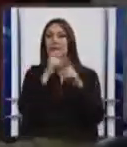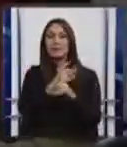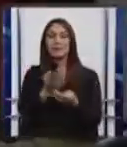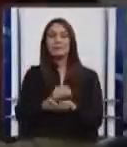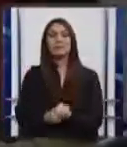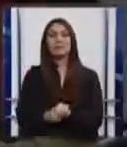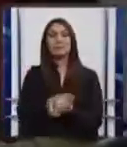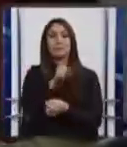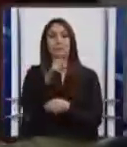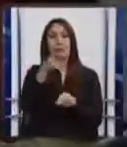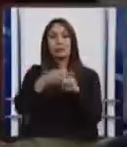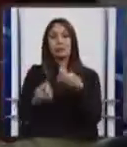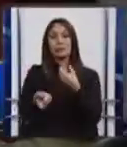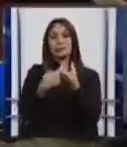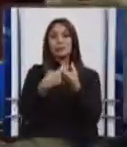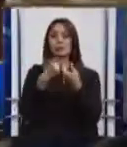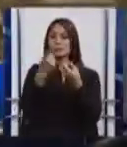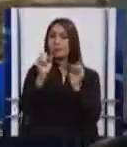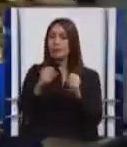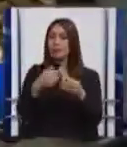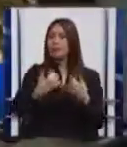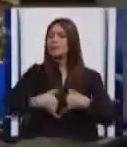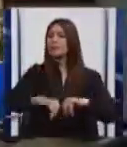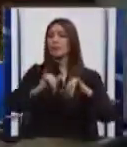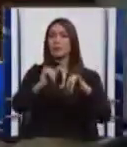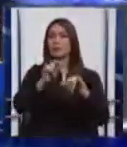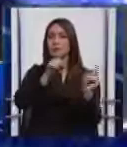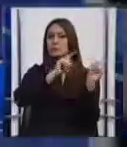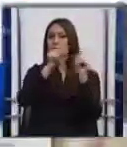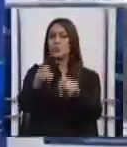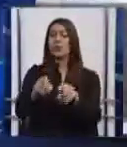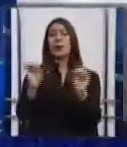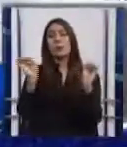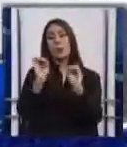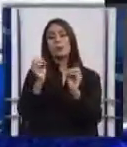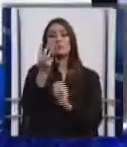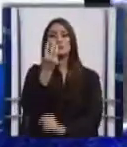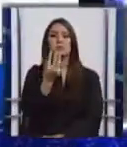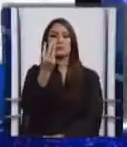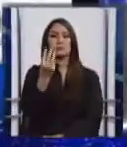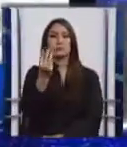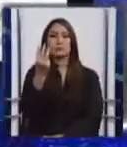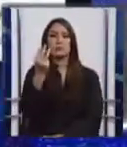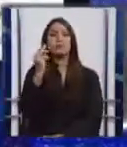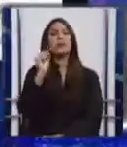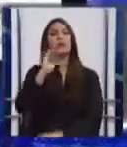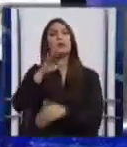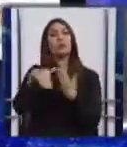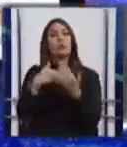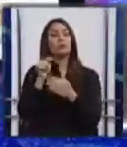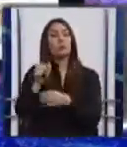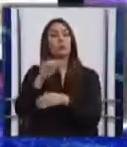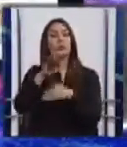Las inscripciones se encuentran abiertas y puede realizarlo presencialmente o a través vía web